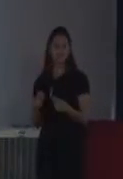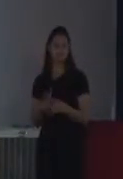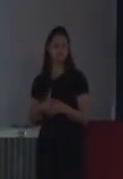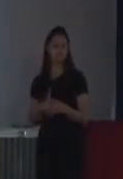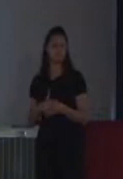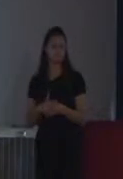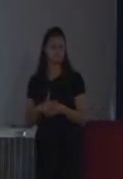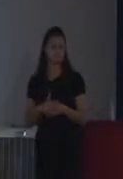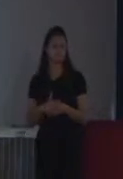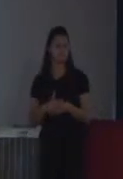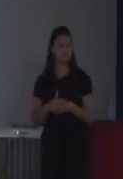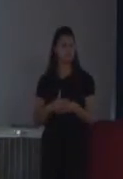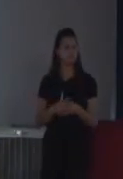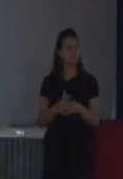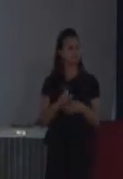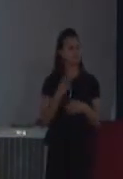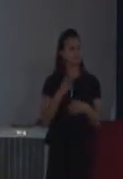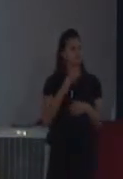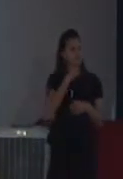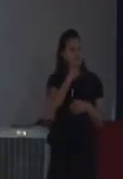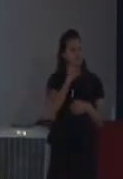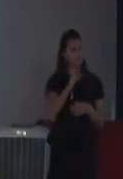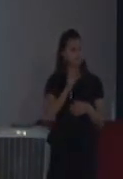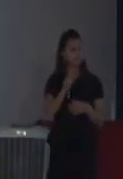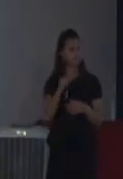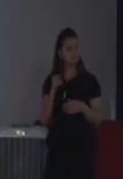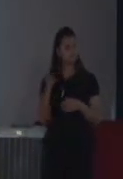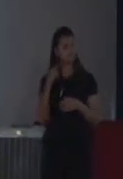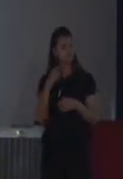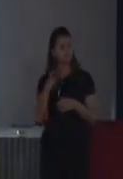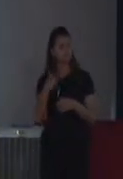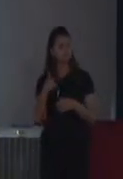pues a su disposición permanente.